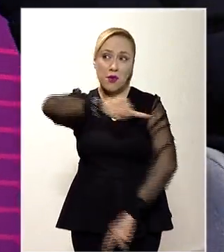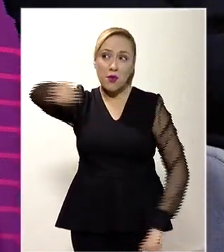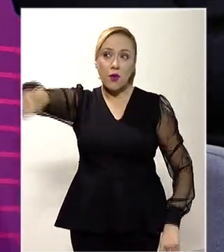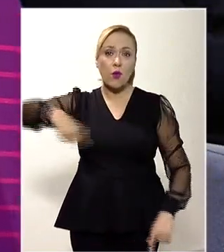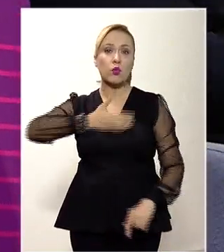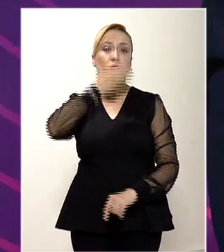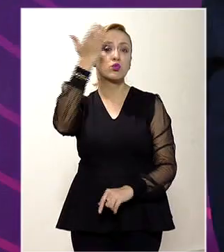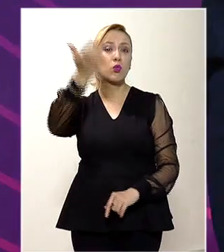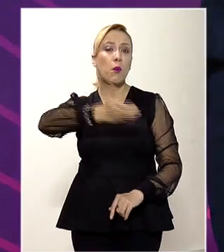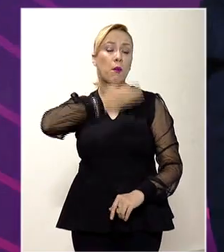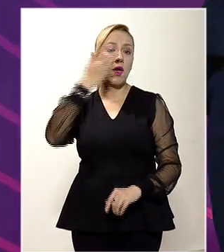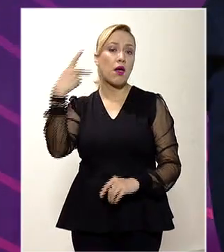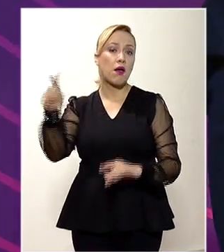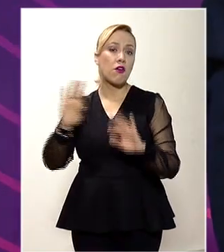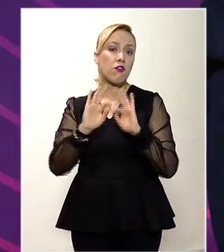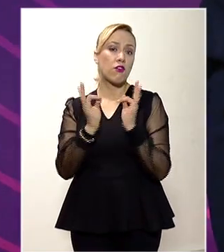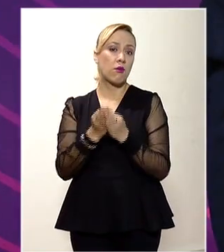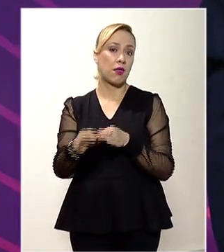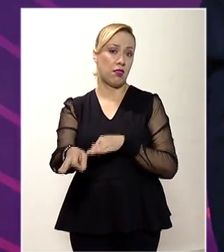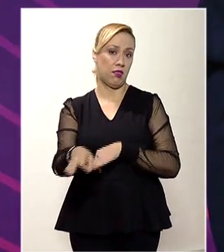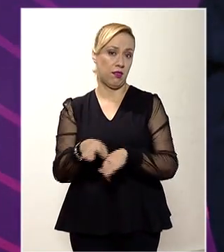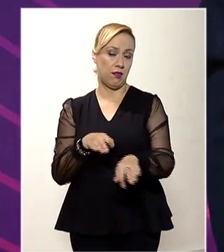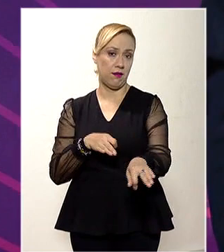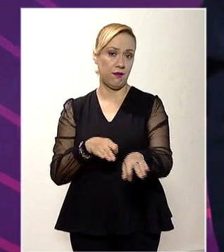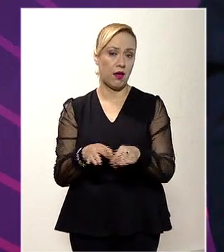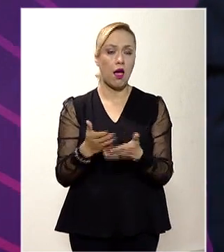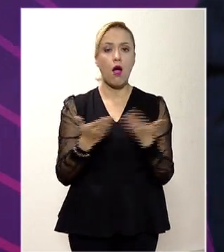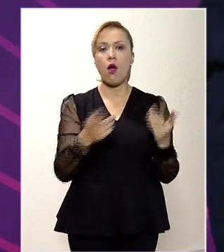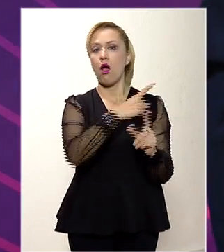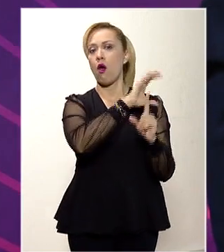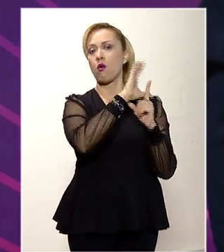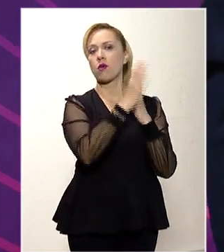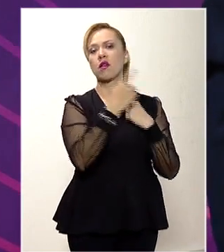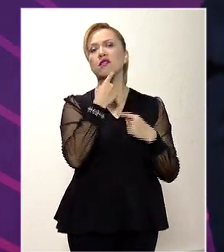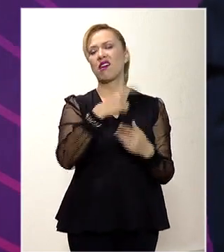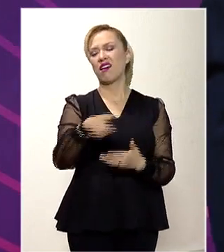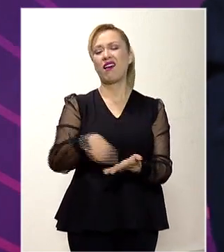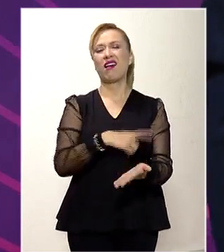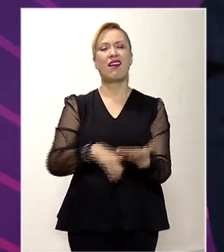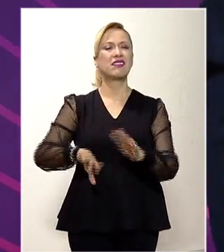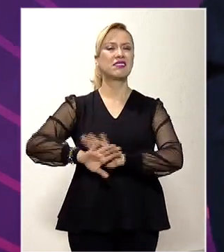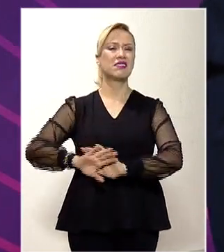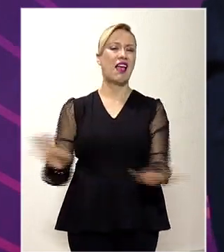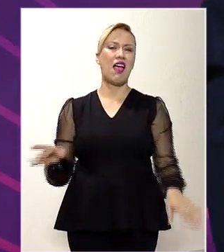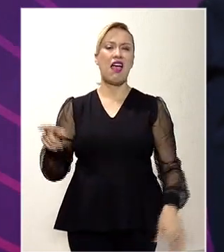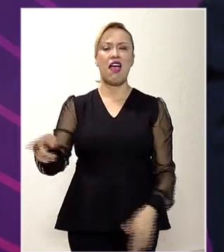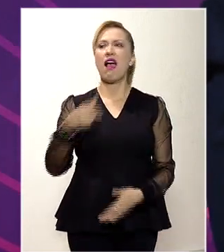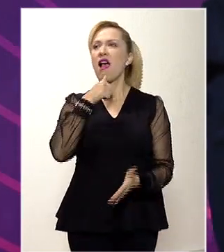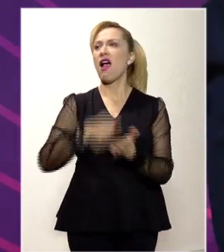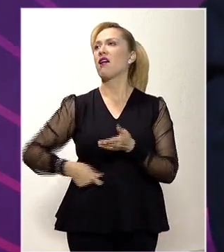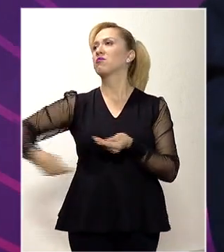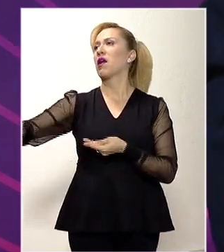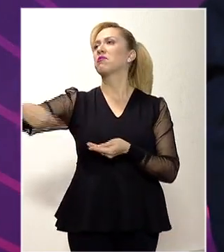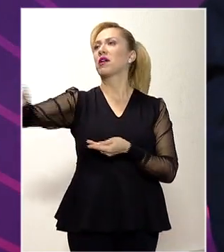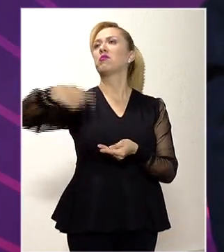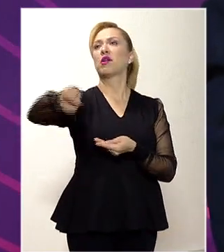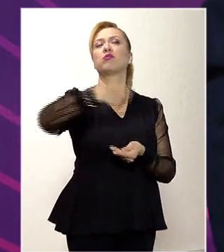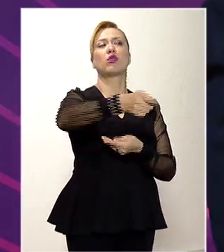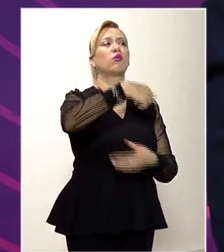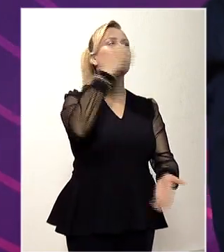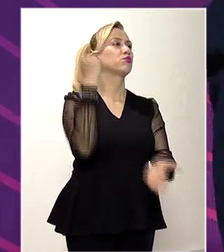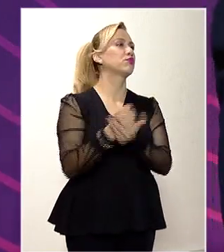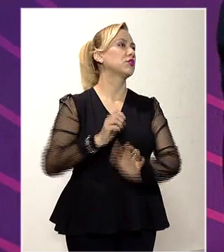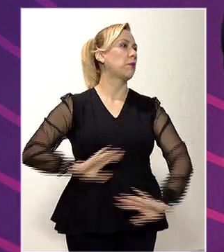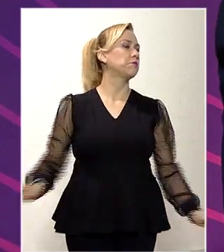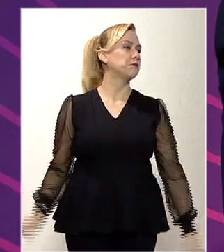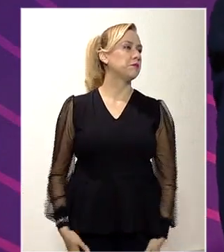¿no? Pero entonces el comité dice, tú puedes suspender una búsqueda si lo hiciste de manera diligente, si ya agotaste todas las líneas de investigación,